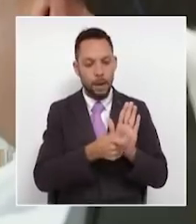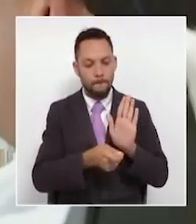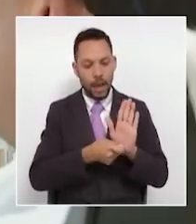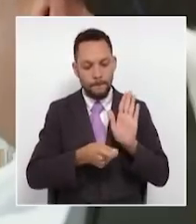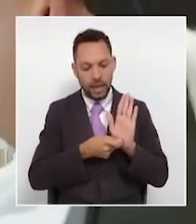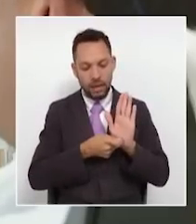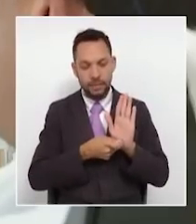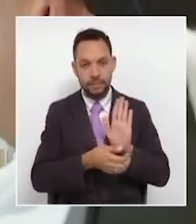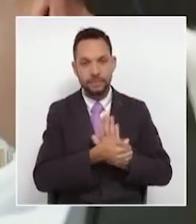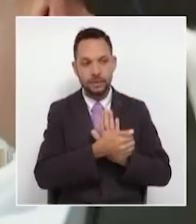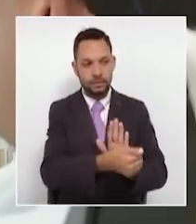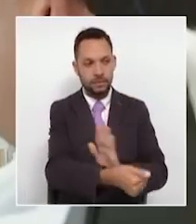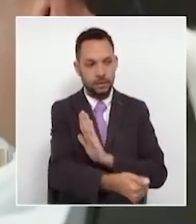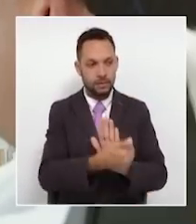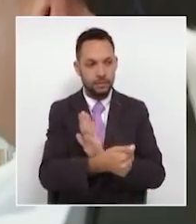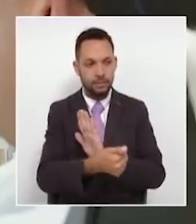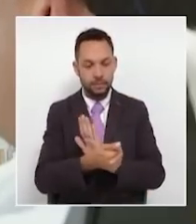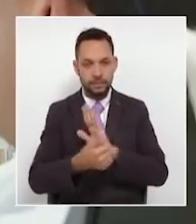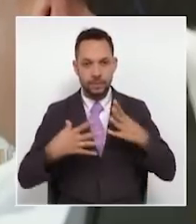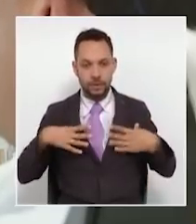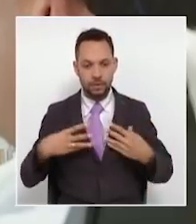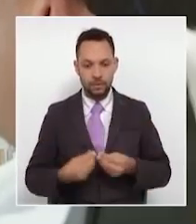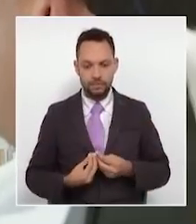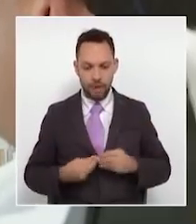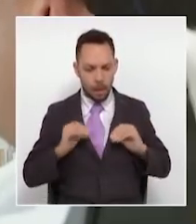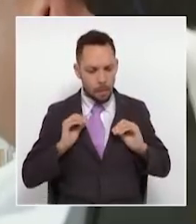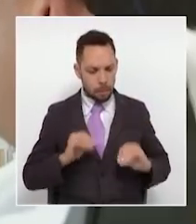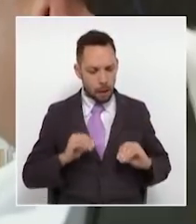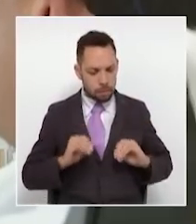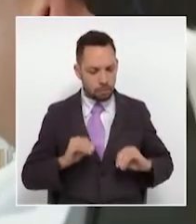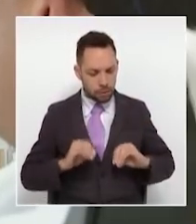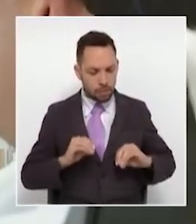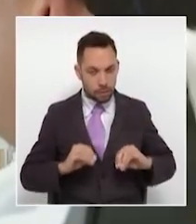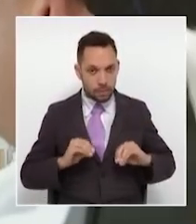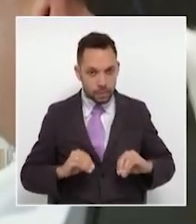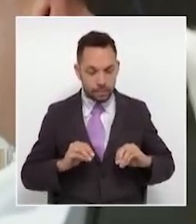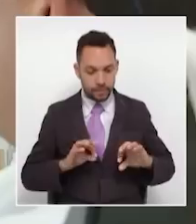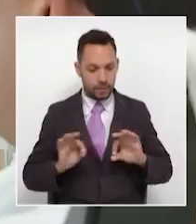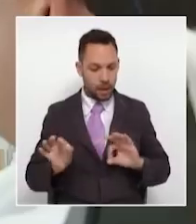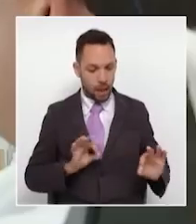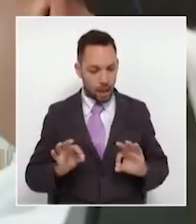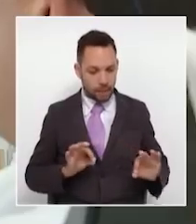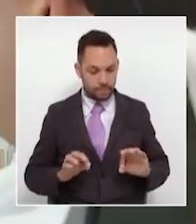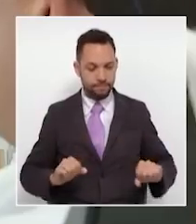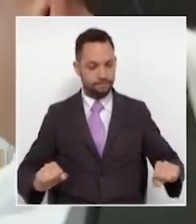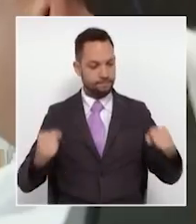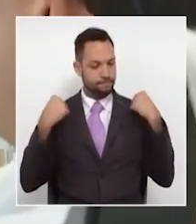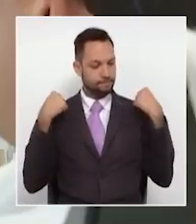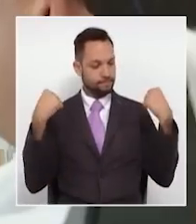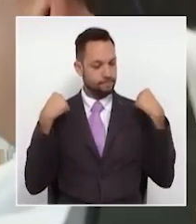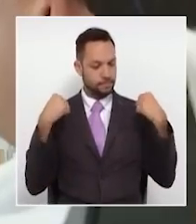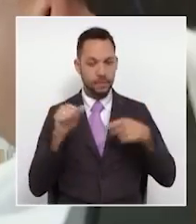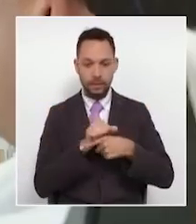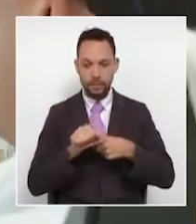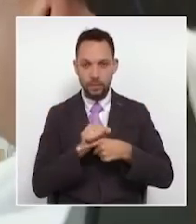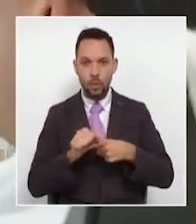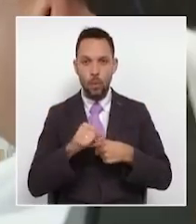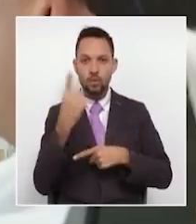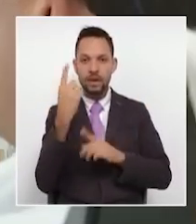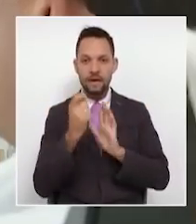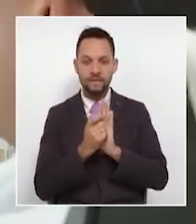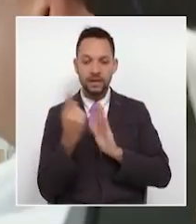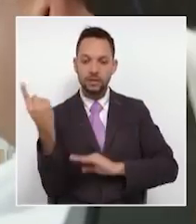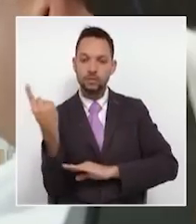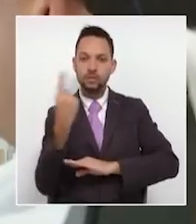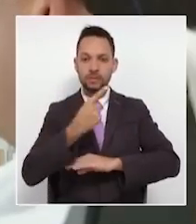este tipo de entrenamientos es muy importante que sean como el gimnasio si una vez a la semana no vamos a